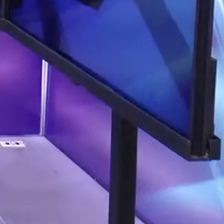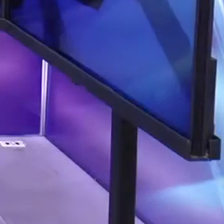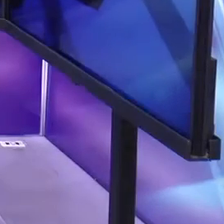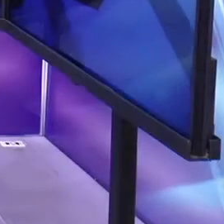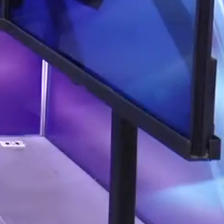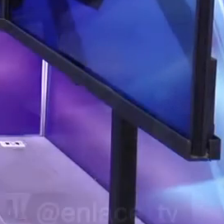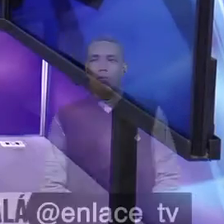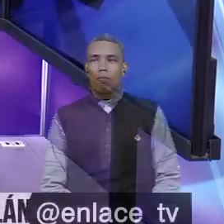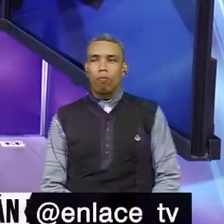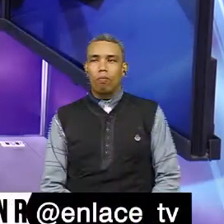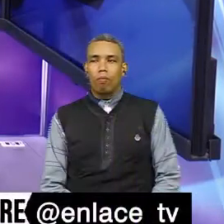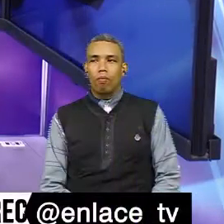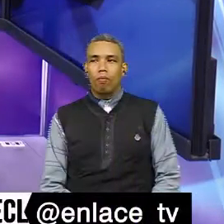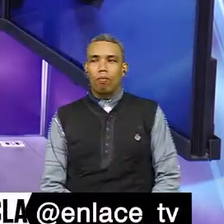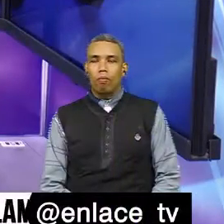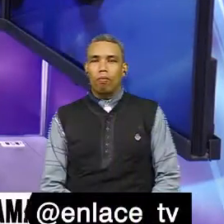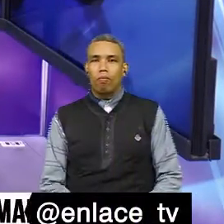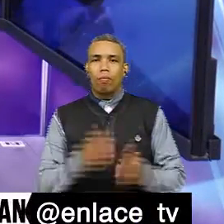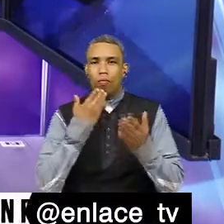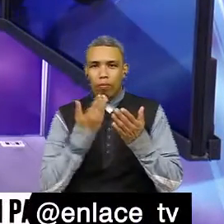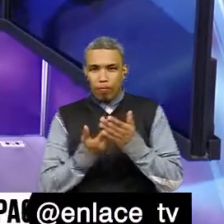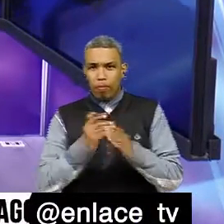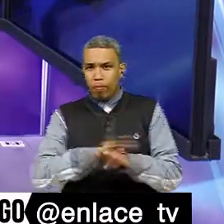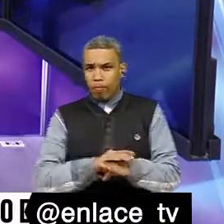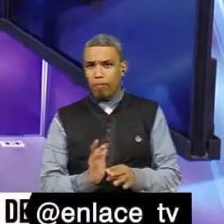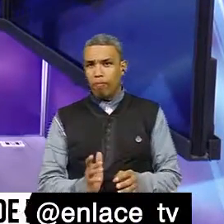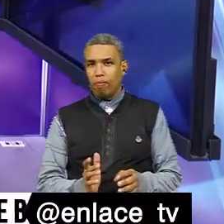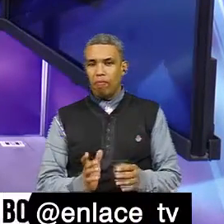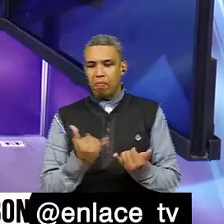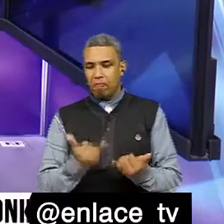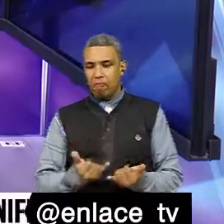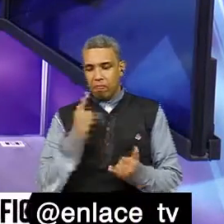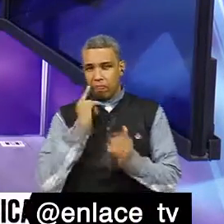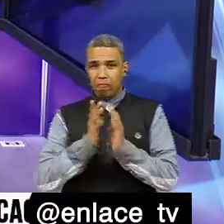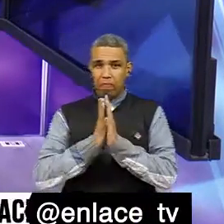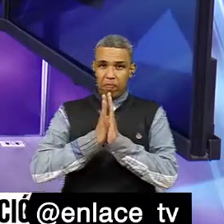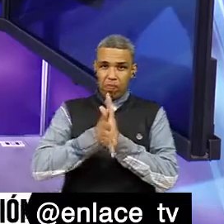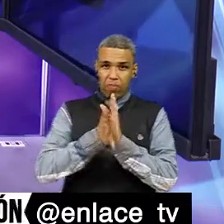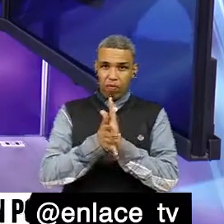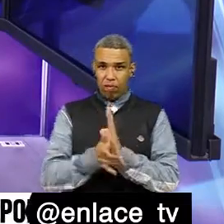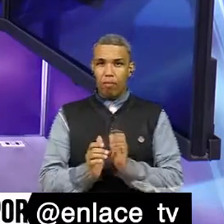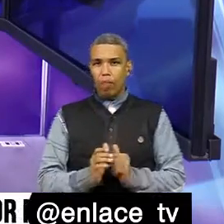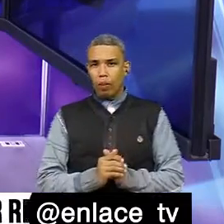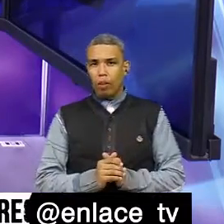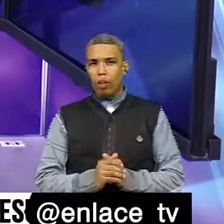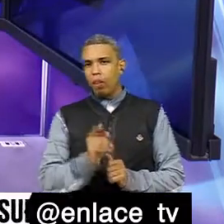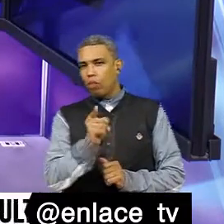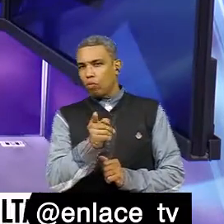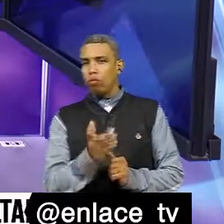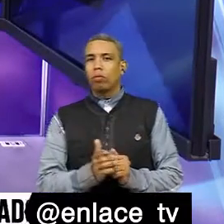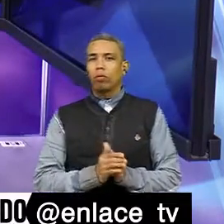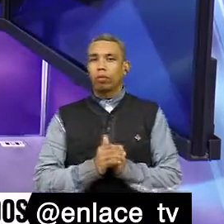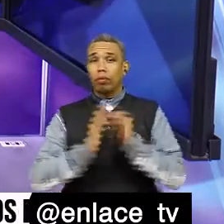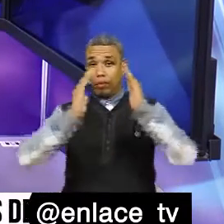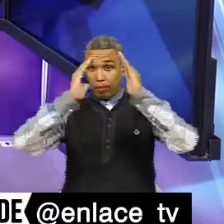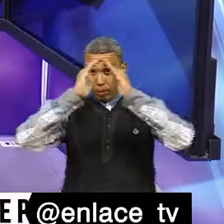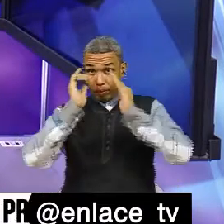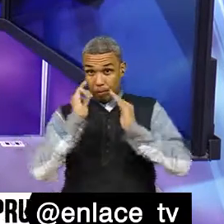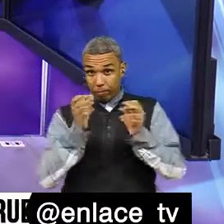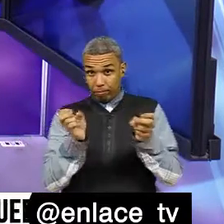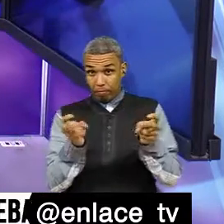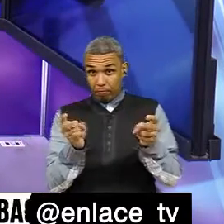Muy buenas tardes y bienvenidos a una nueva emisión de Enlace Noticias, lo que usted quiere ver. Saludamos a quienes se conectan con nosotros a través de sus hogares y a quienes lo hacen a través